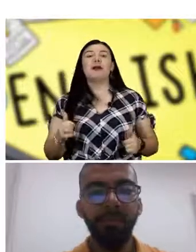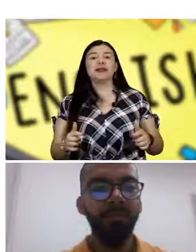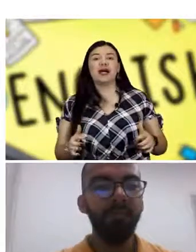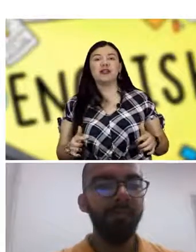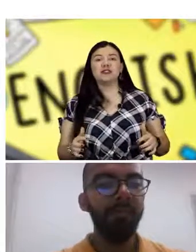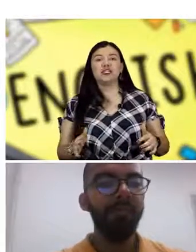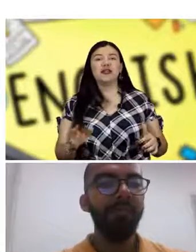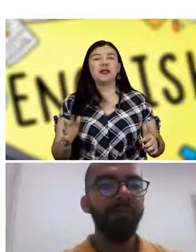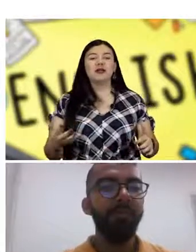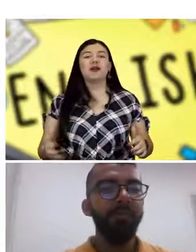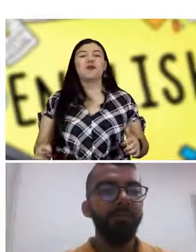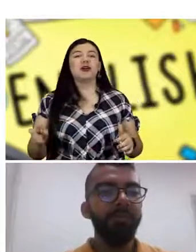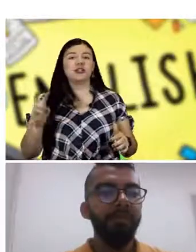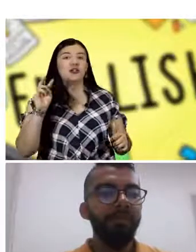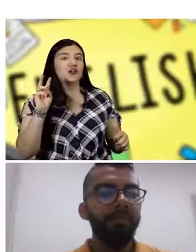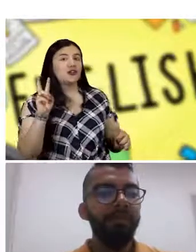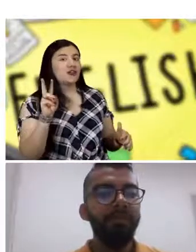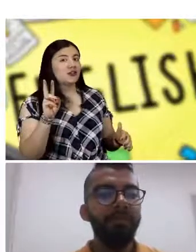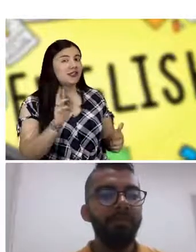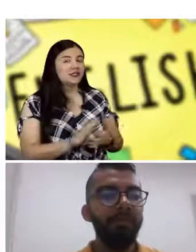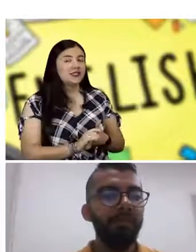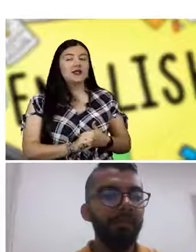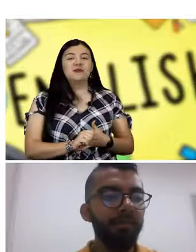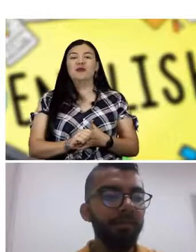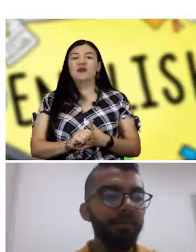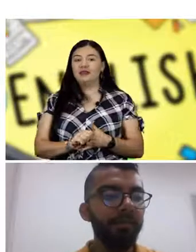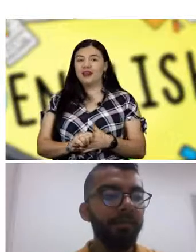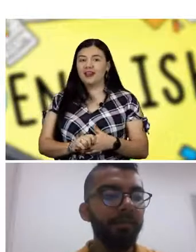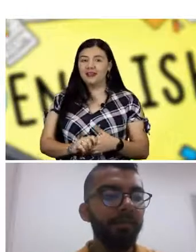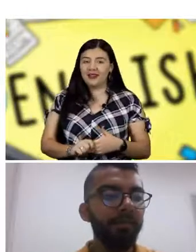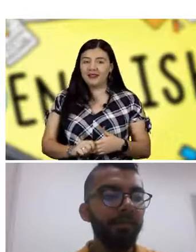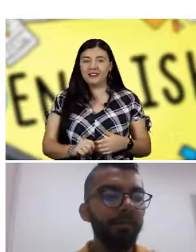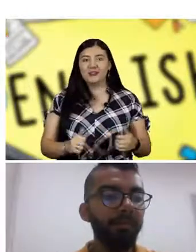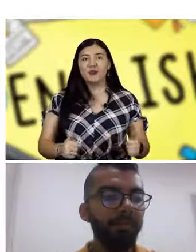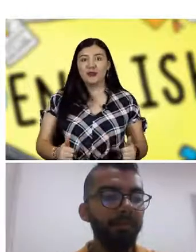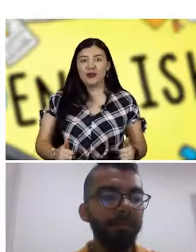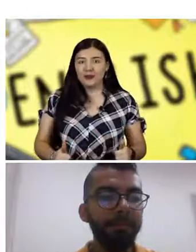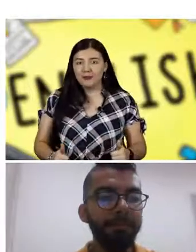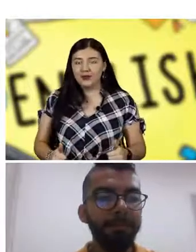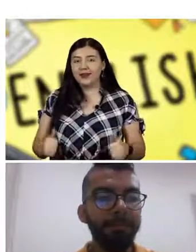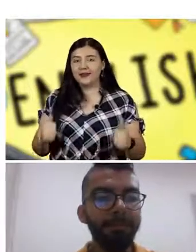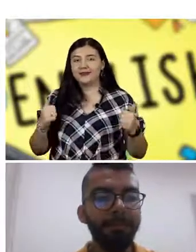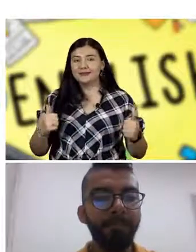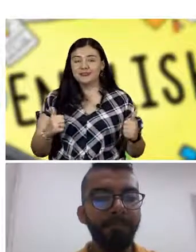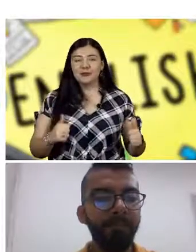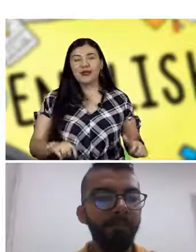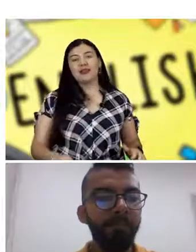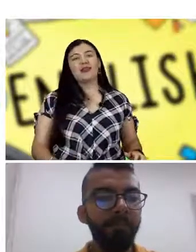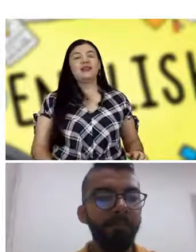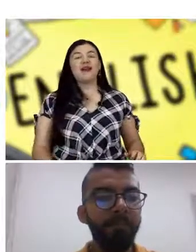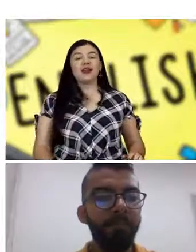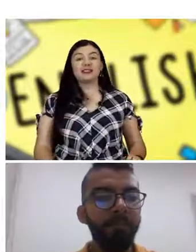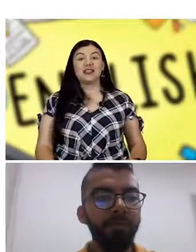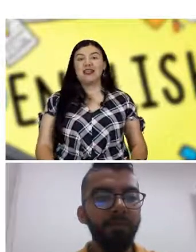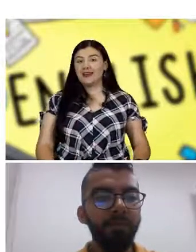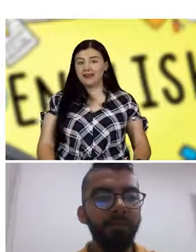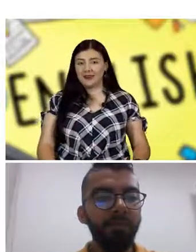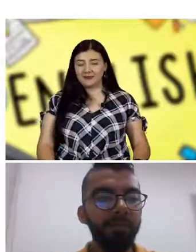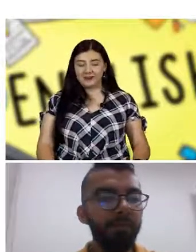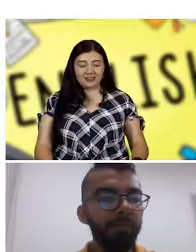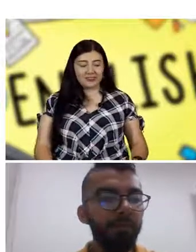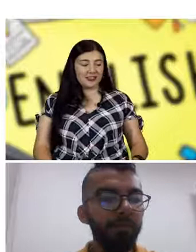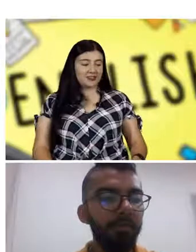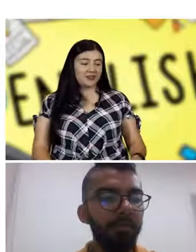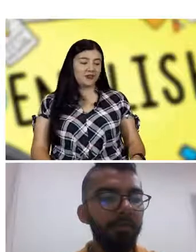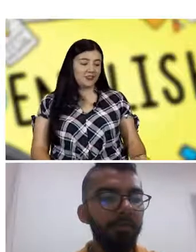como empatados, ¿sí? Jimena va como ganando 2 rondas. Muy bien, Jimena, súper rápida, súper atenta,